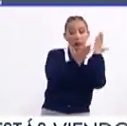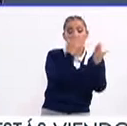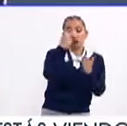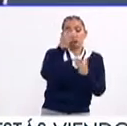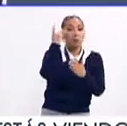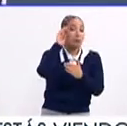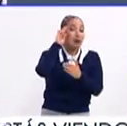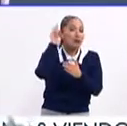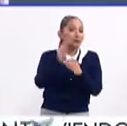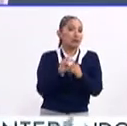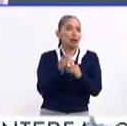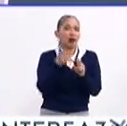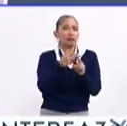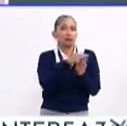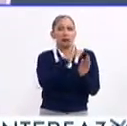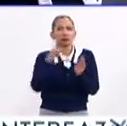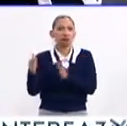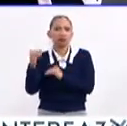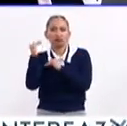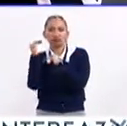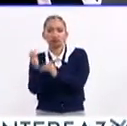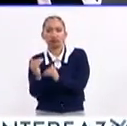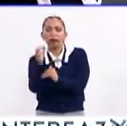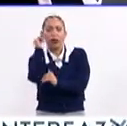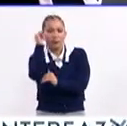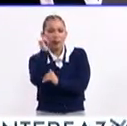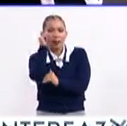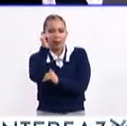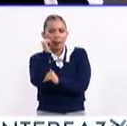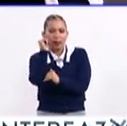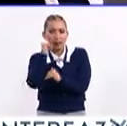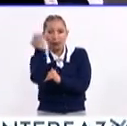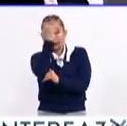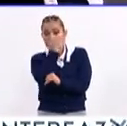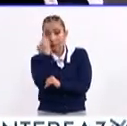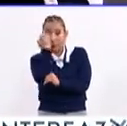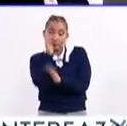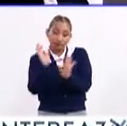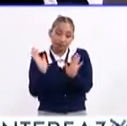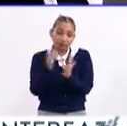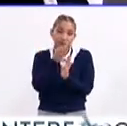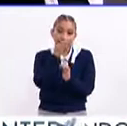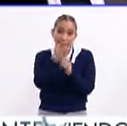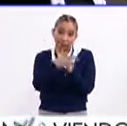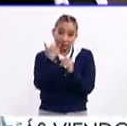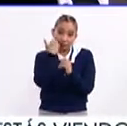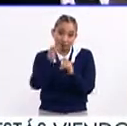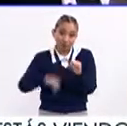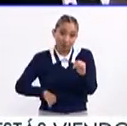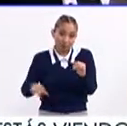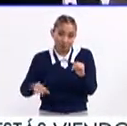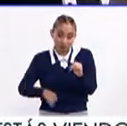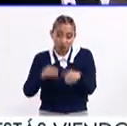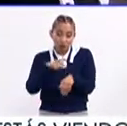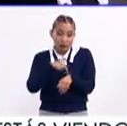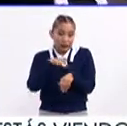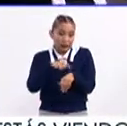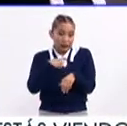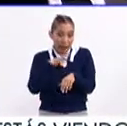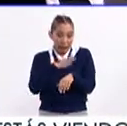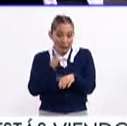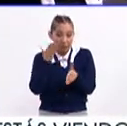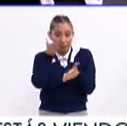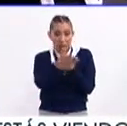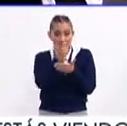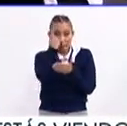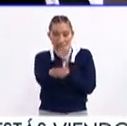sus maestrías. Hasta abril va a ser el examen, entonces digo, los que quieran todavía tienen la oportunidad